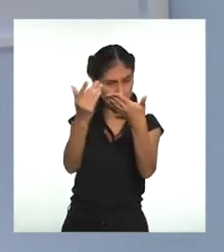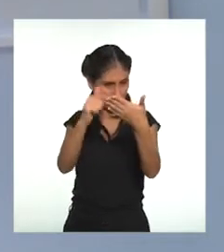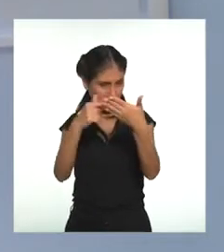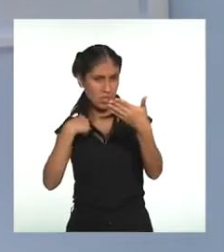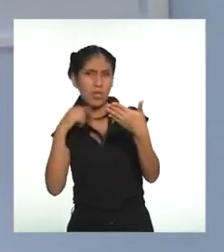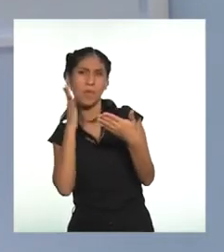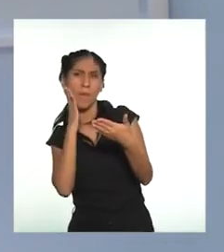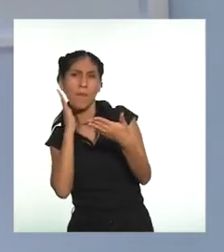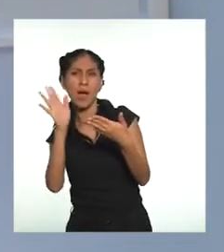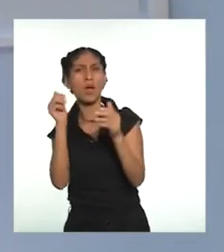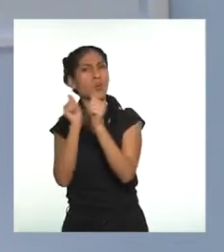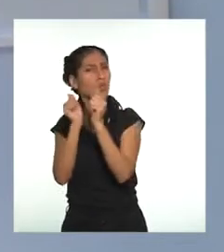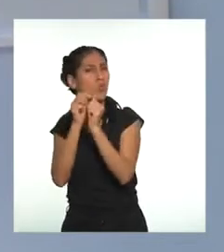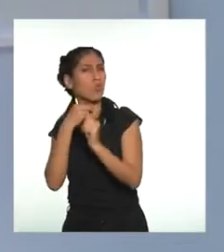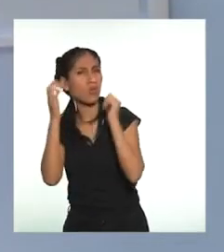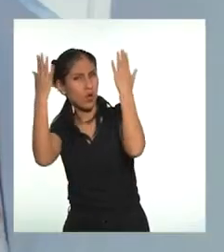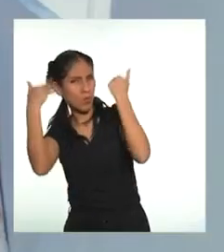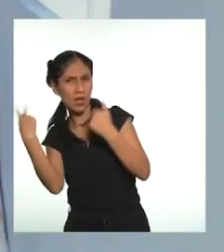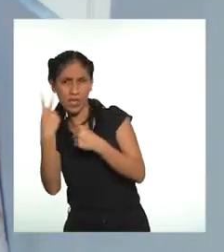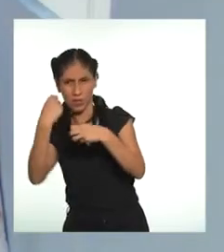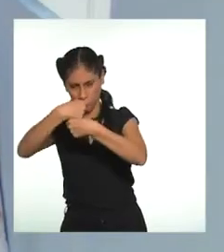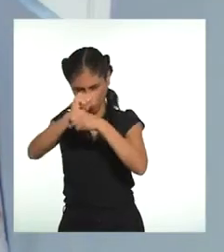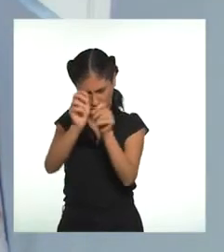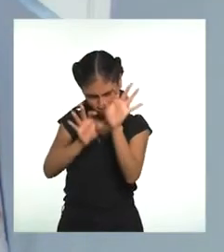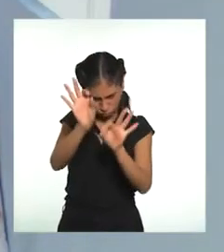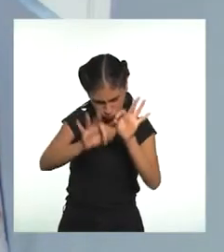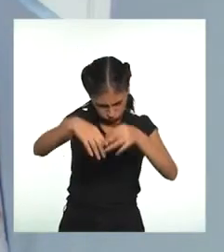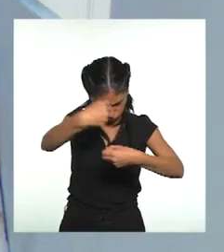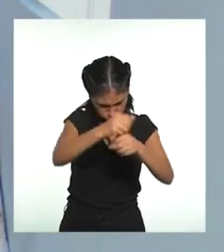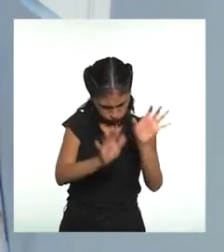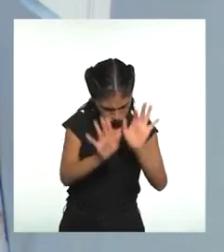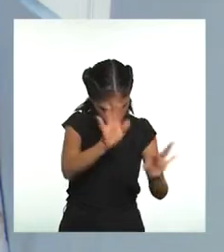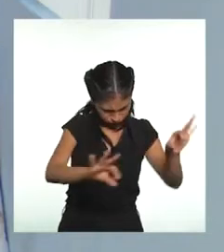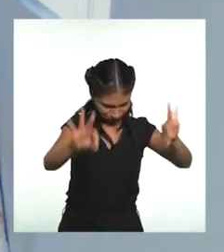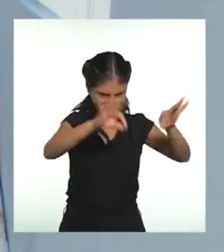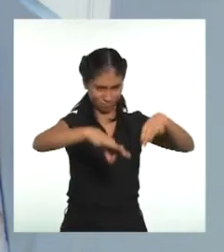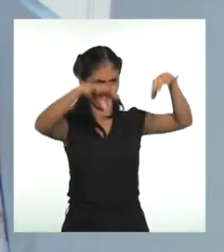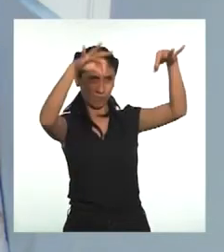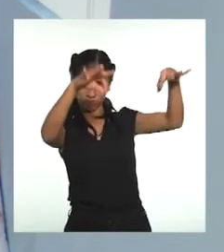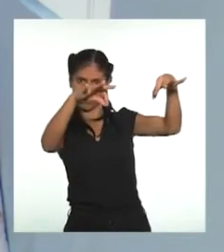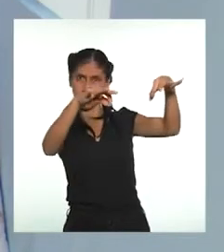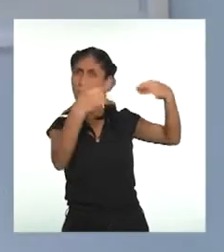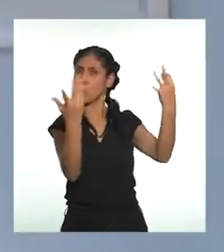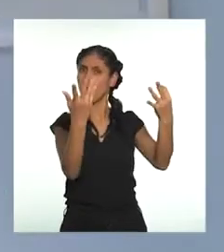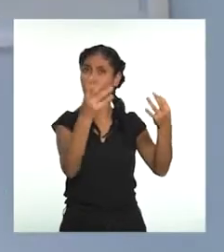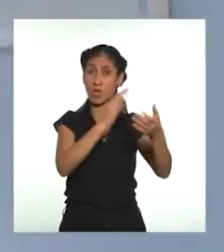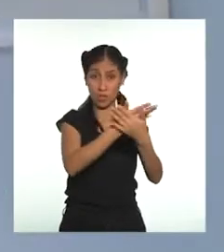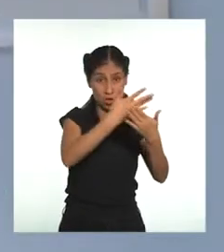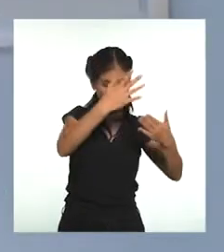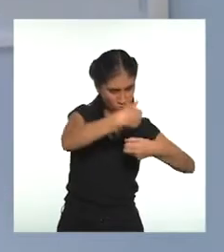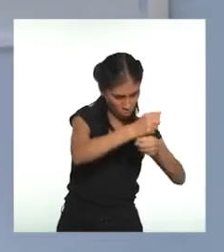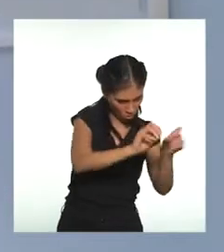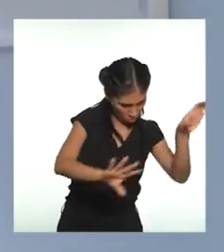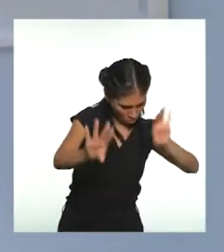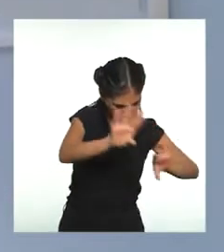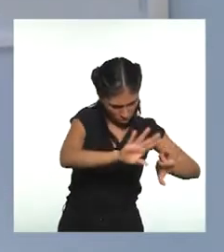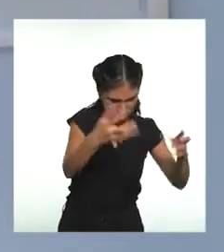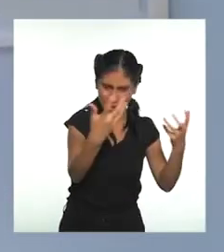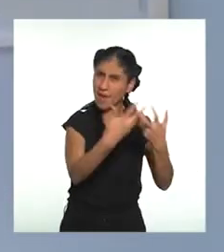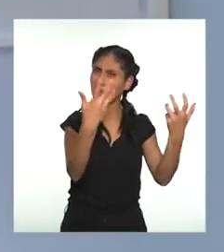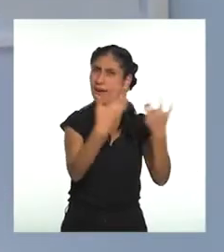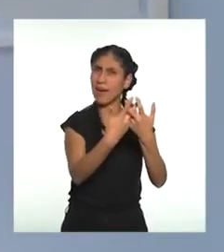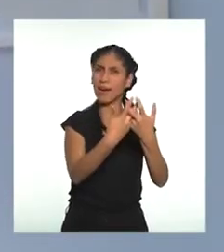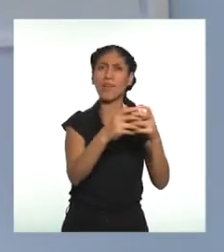mi madre junto a mi abuela algunos años atrás. Los materiales que usaron provienen del bosque y representan